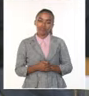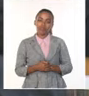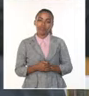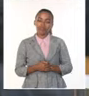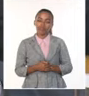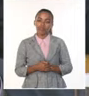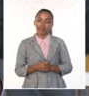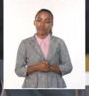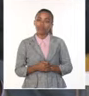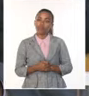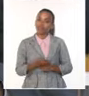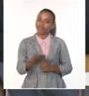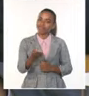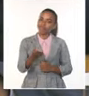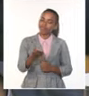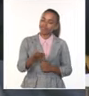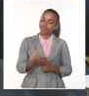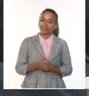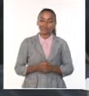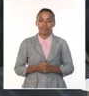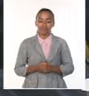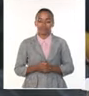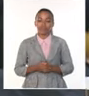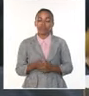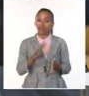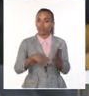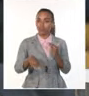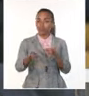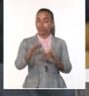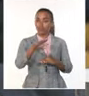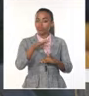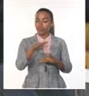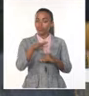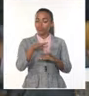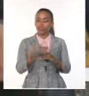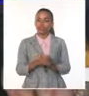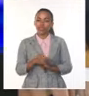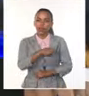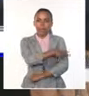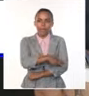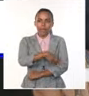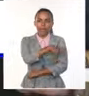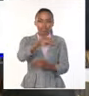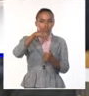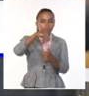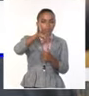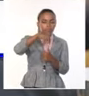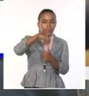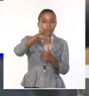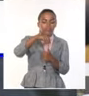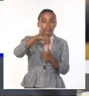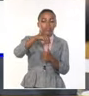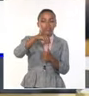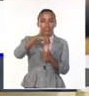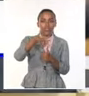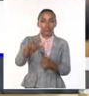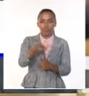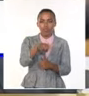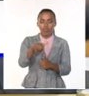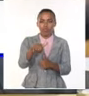Excelentísimo señor Nikol Pashinyan, primer ministro de la República de Armenia y presidente de la Unión